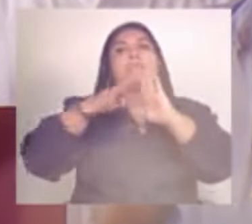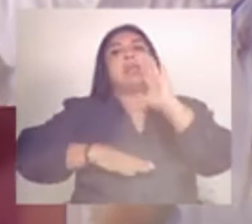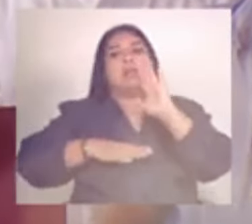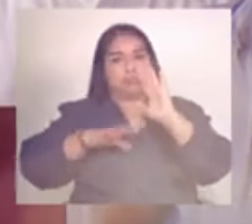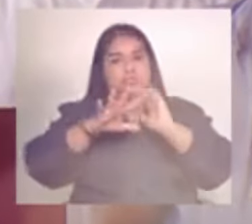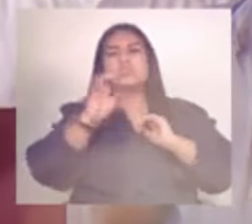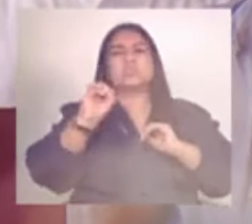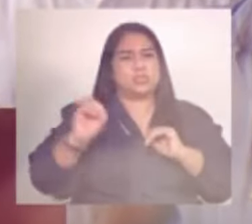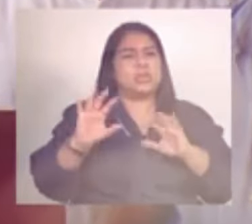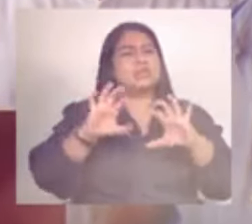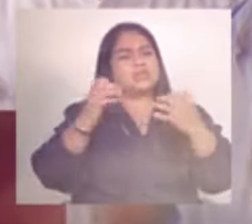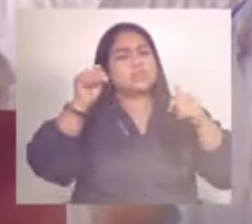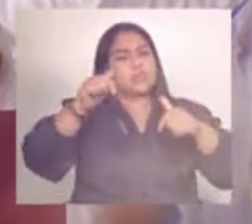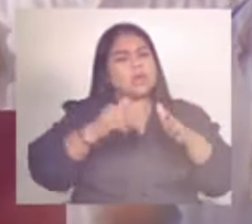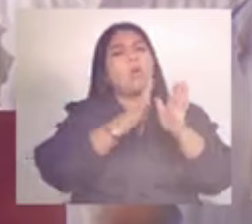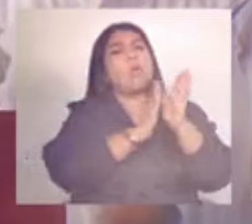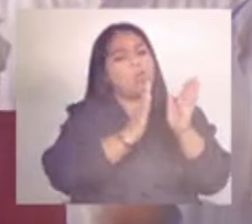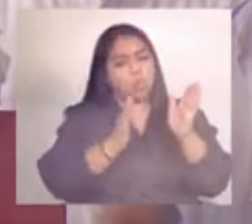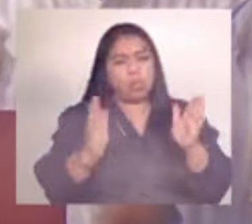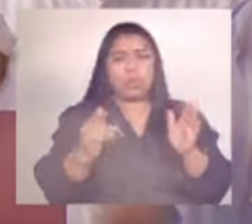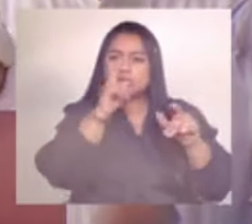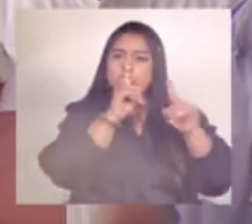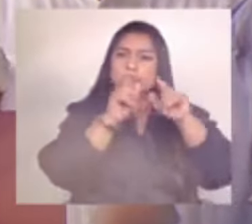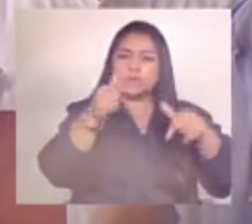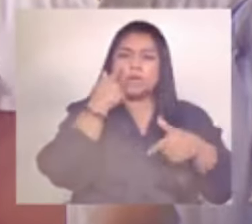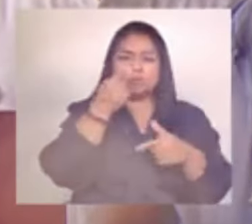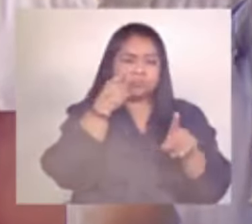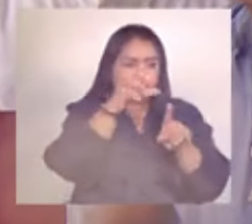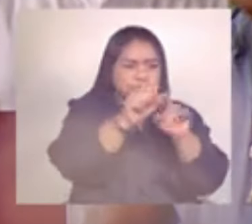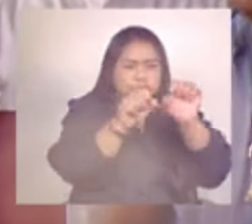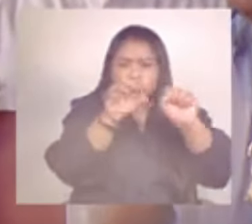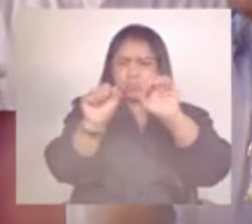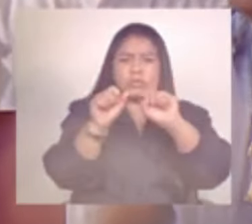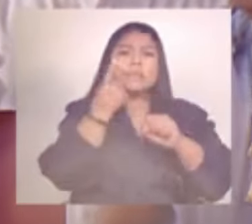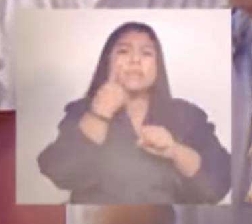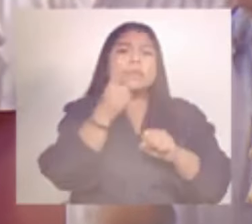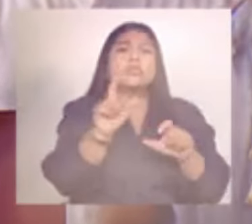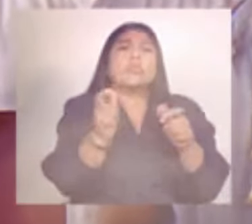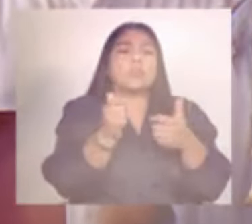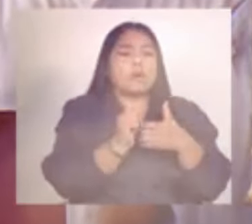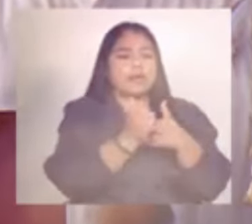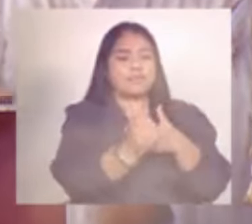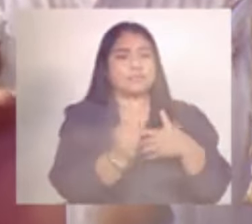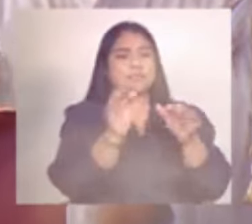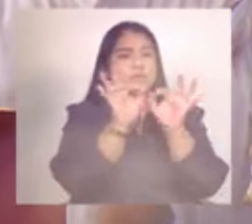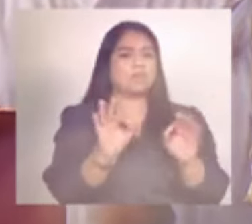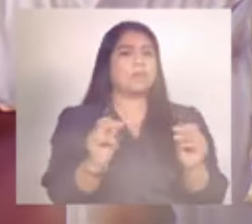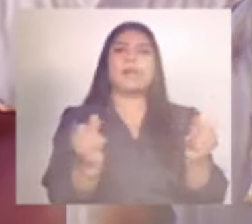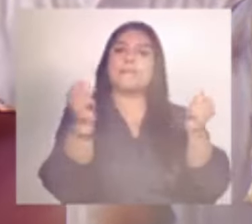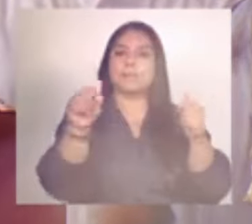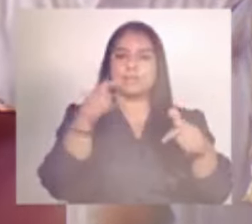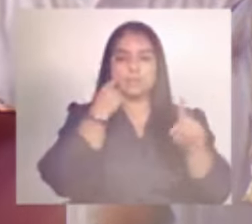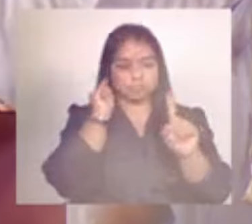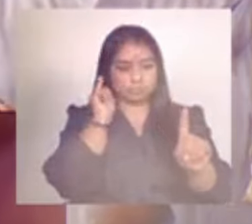50%. Es decir, estamos poniendo orden y al mismo tiempo estamos identificando cómo podemos avanzar de la manera más ágil en la